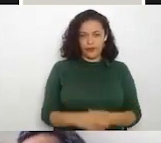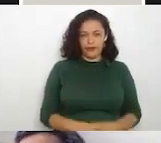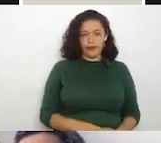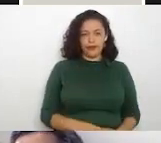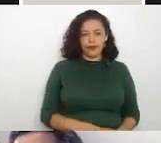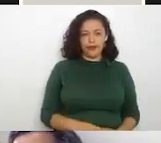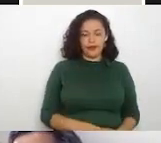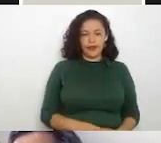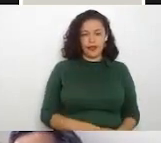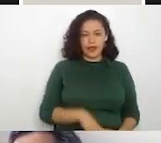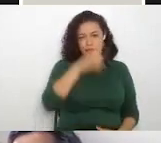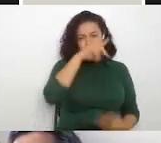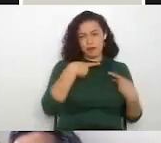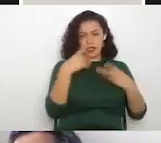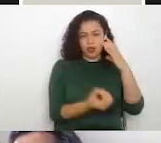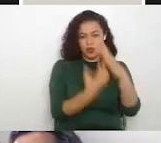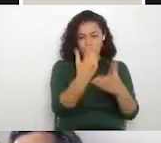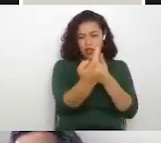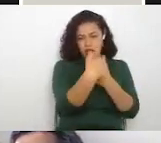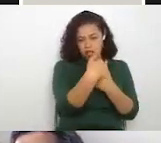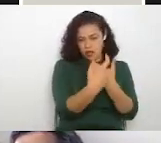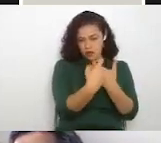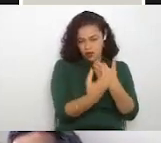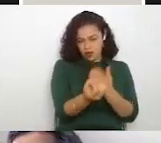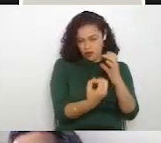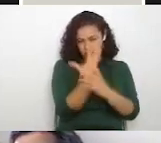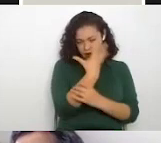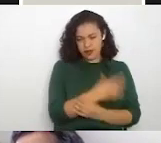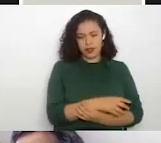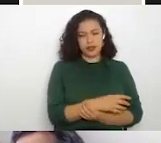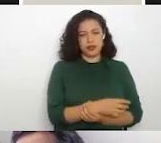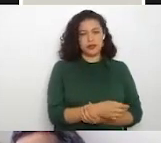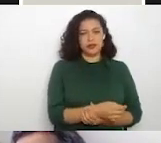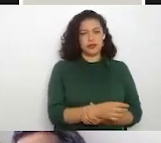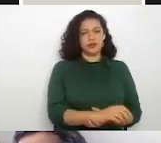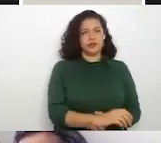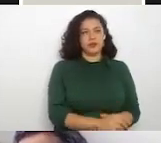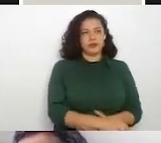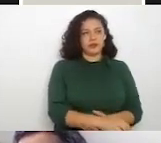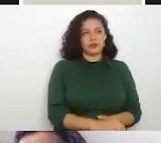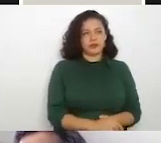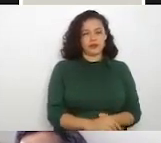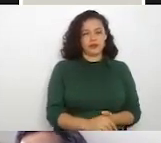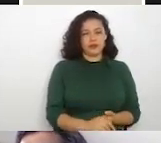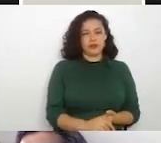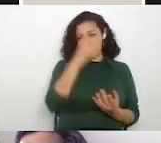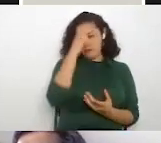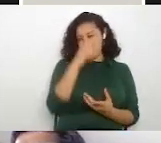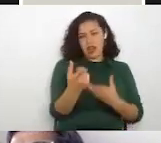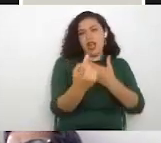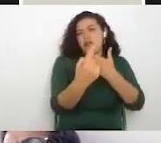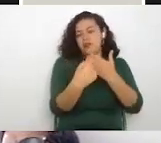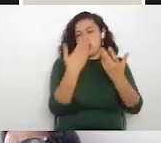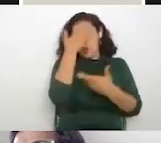los residentes de nuevo ingreso, ¿no? O sea, para la incorporación o no sé, el proceso